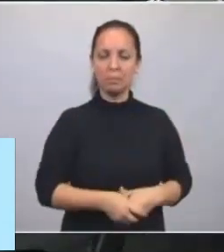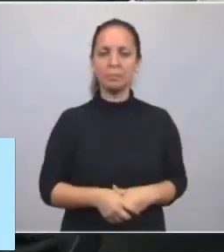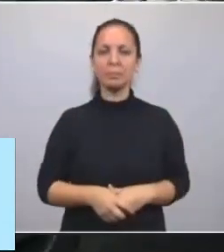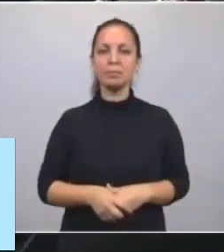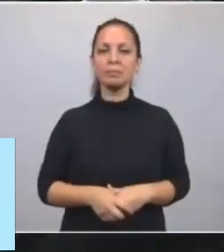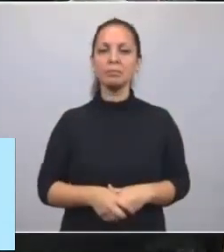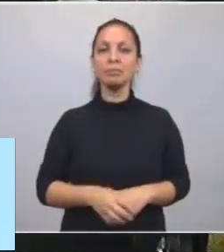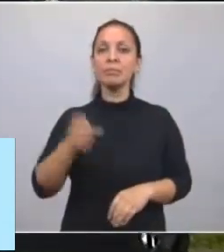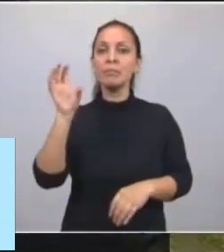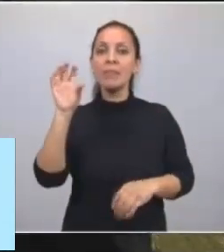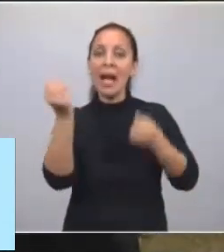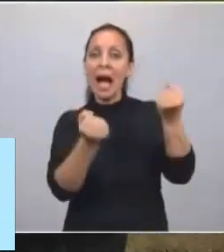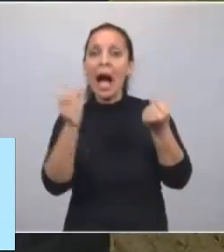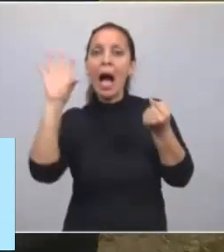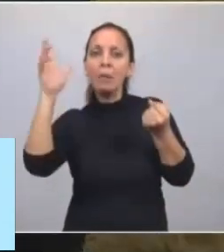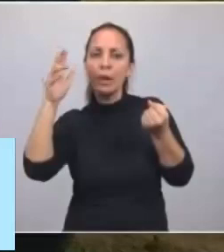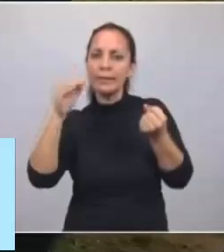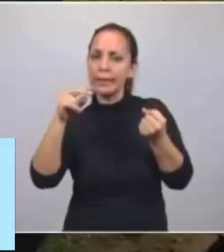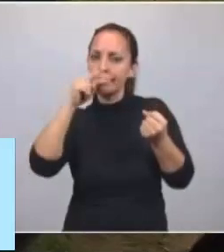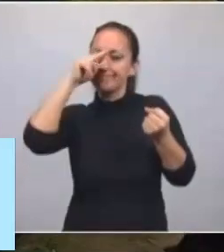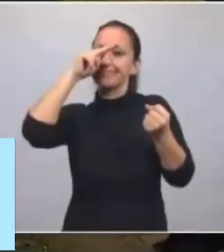de máxima complejidad